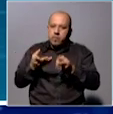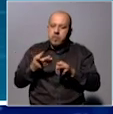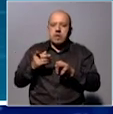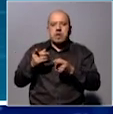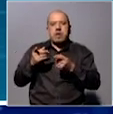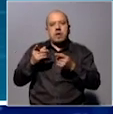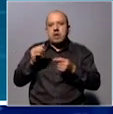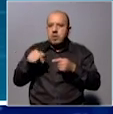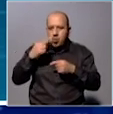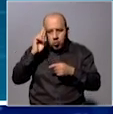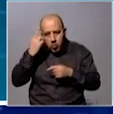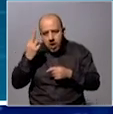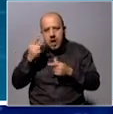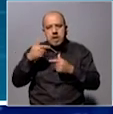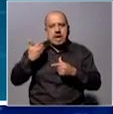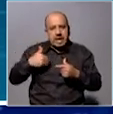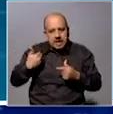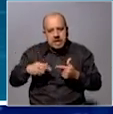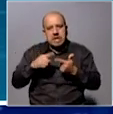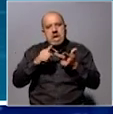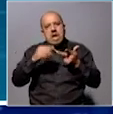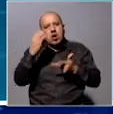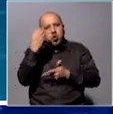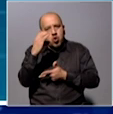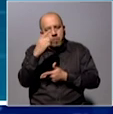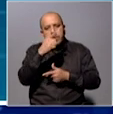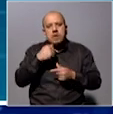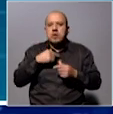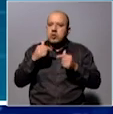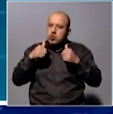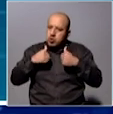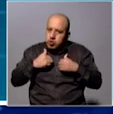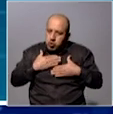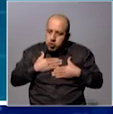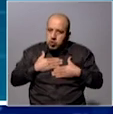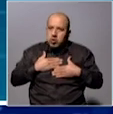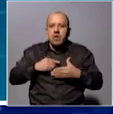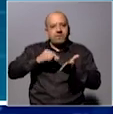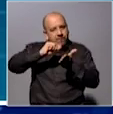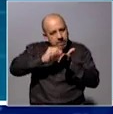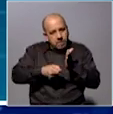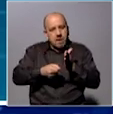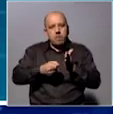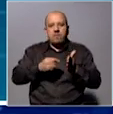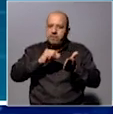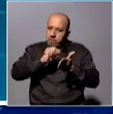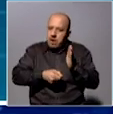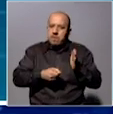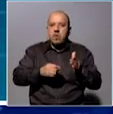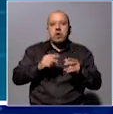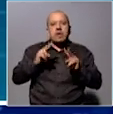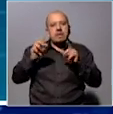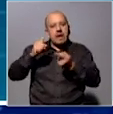tanto Uruguay, Argentina, Colombia, hemos suscrito como países, sí, como estados,